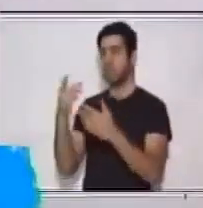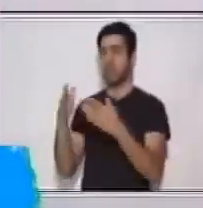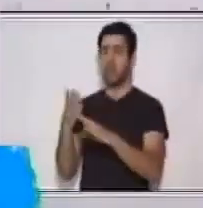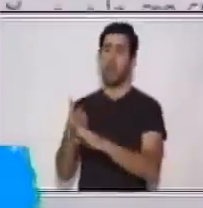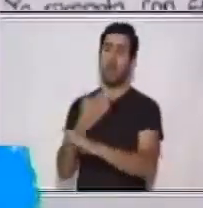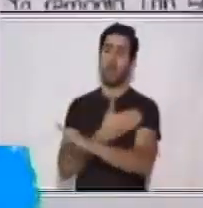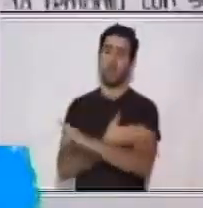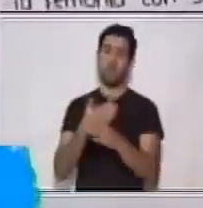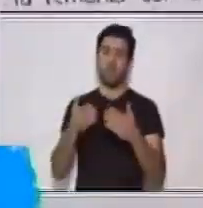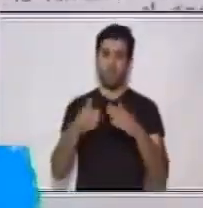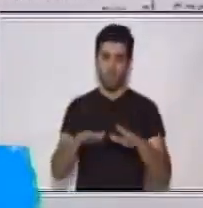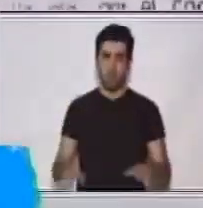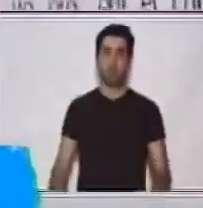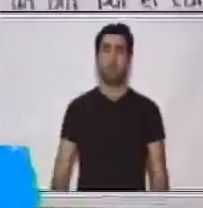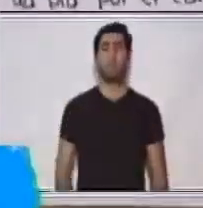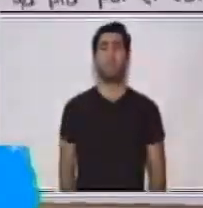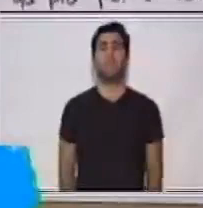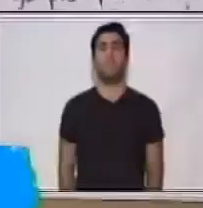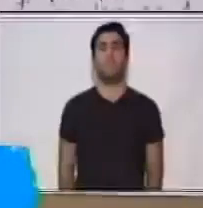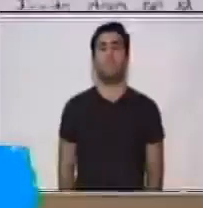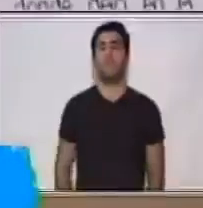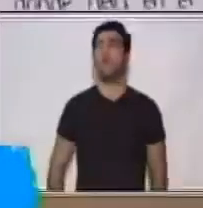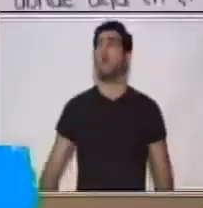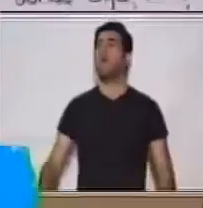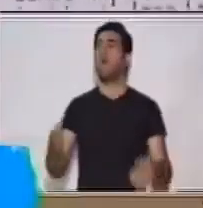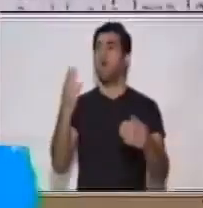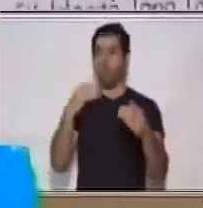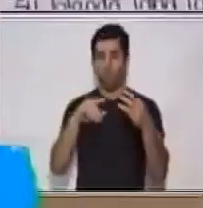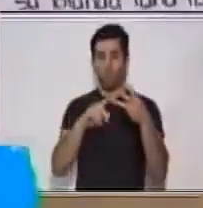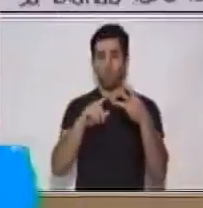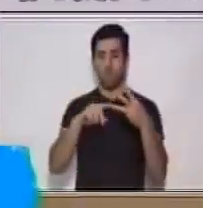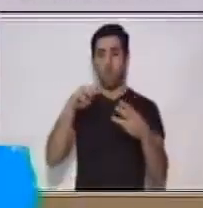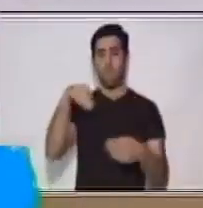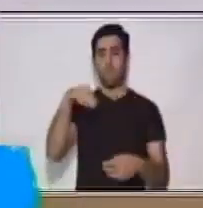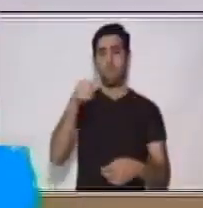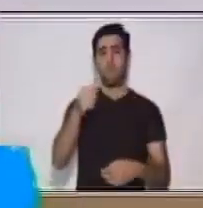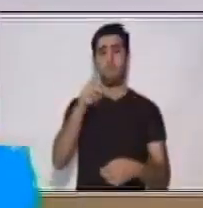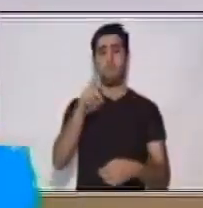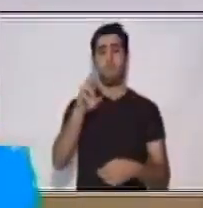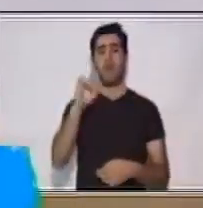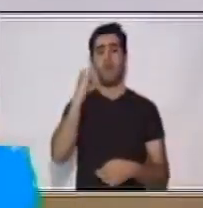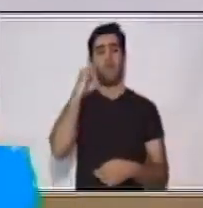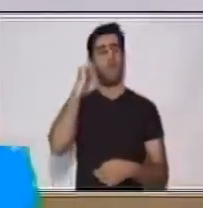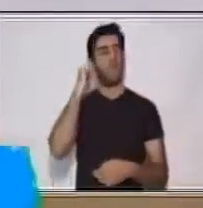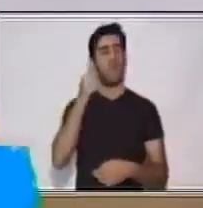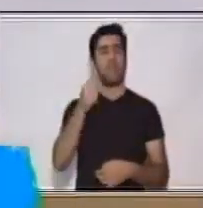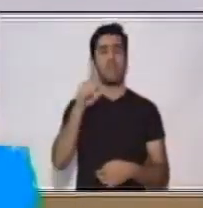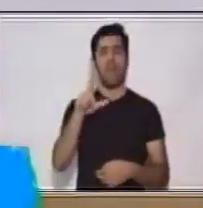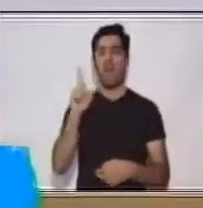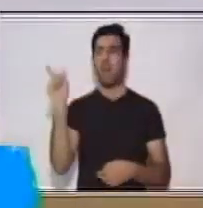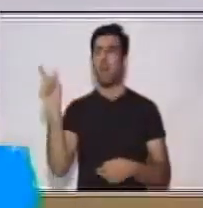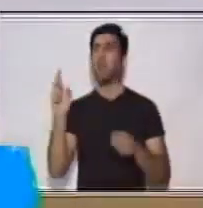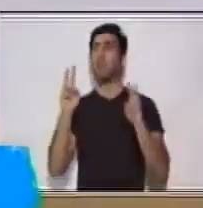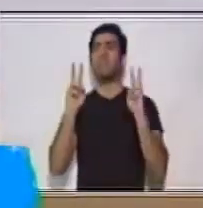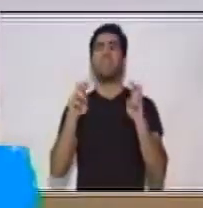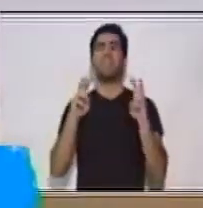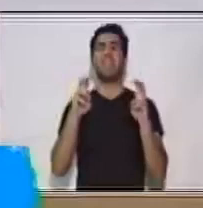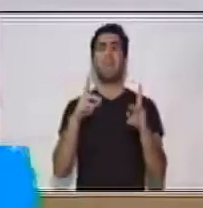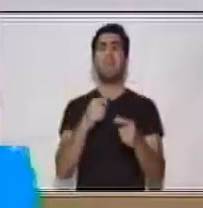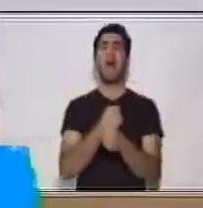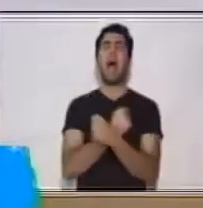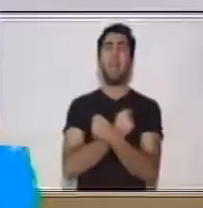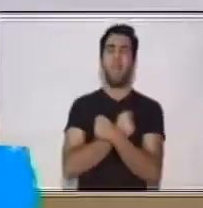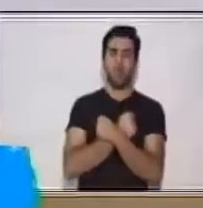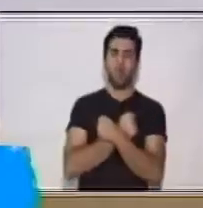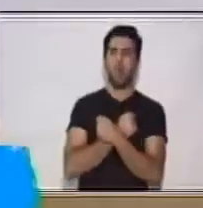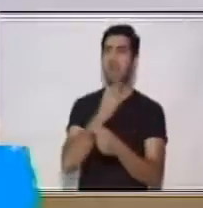fallecida. Madrigal, que es otro tipo de poema lírico, es una composición breve de algún tema amoroso y